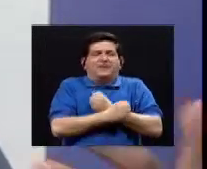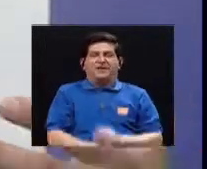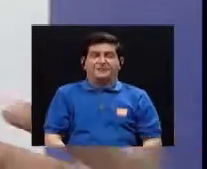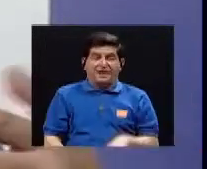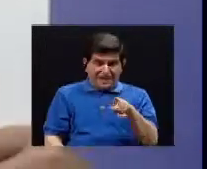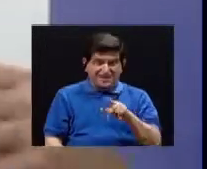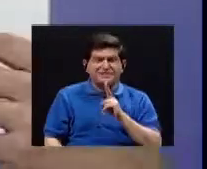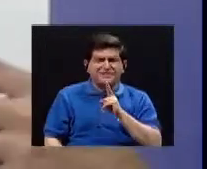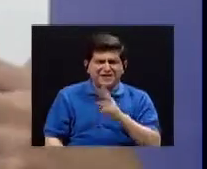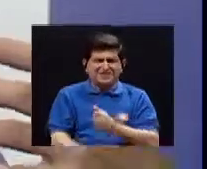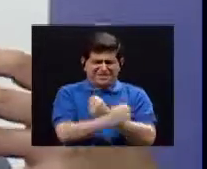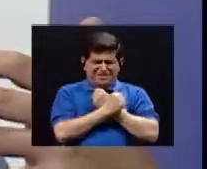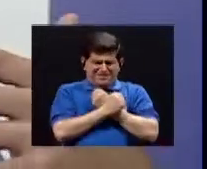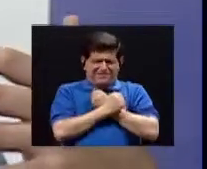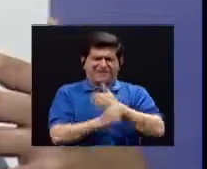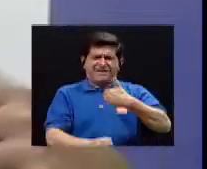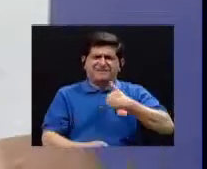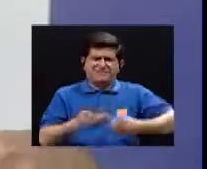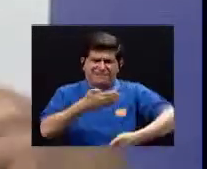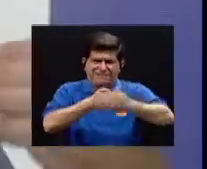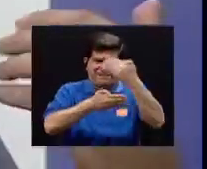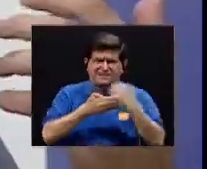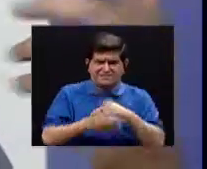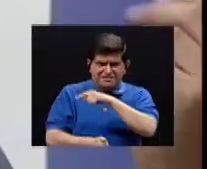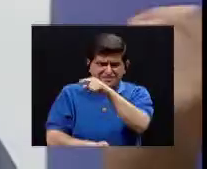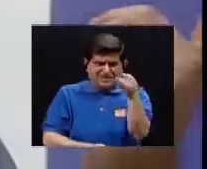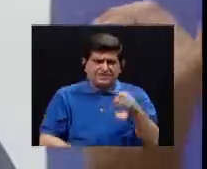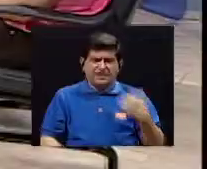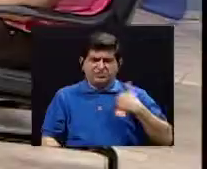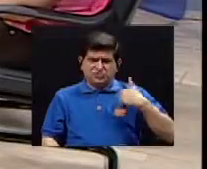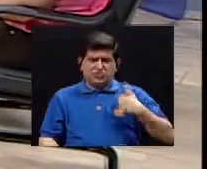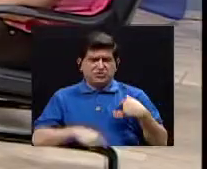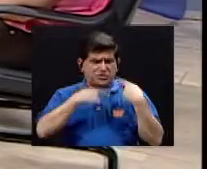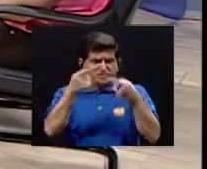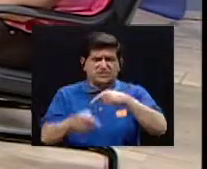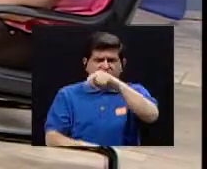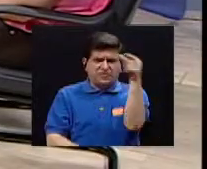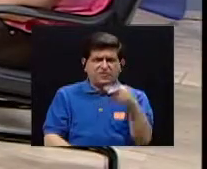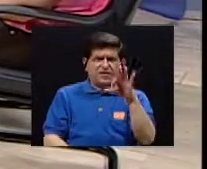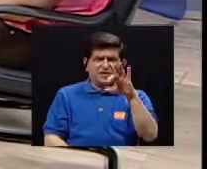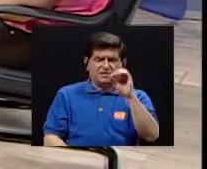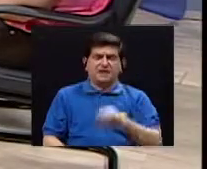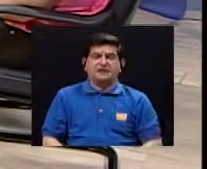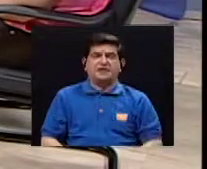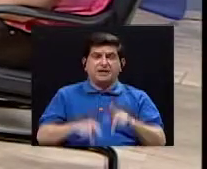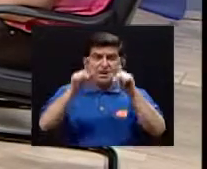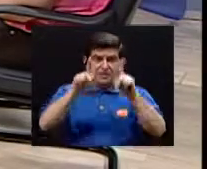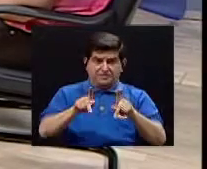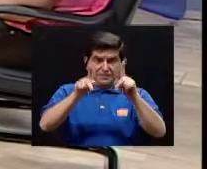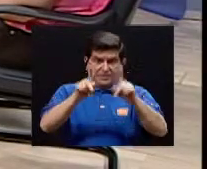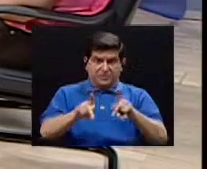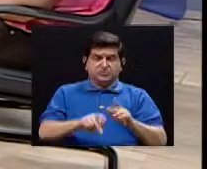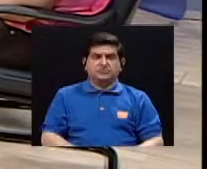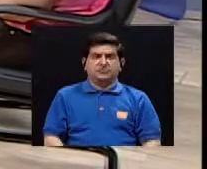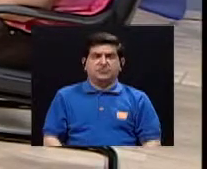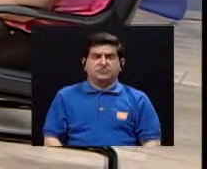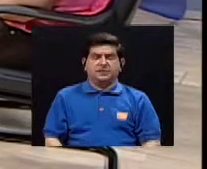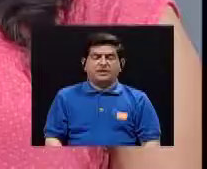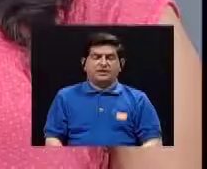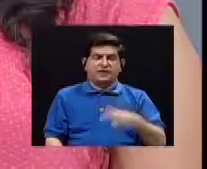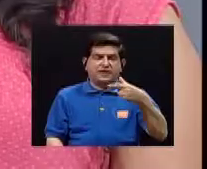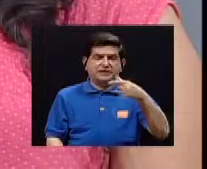pasión cuánto es la pasión real que hay detrás de estos señores que fueron y también 90 era gente que de más allá de